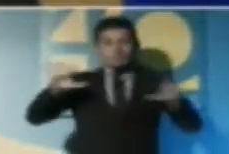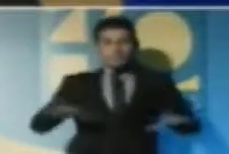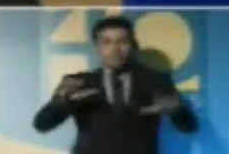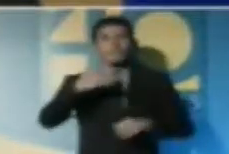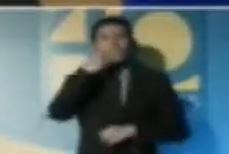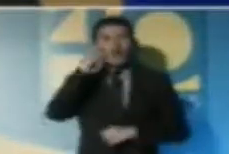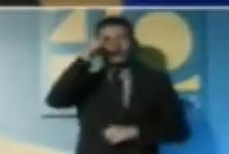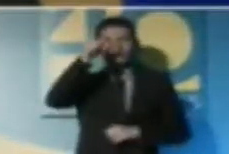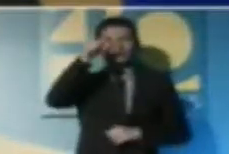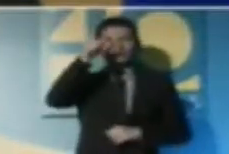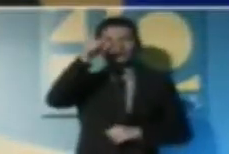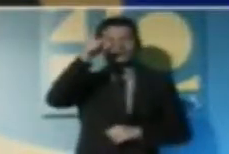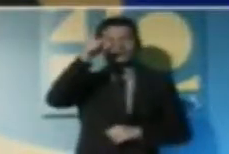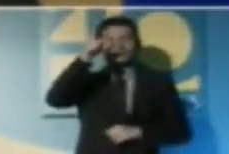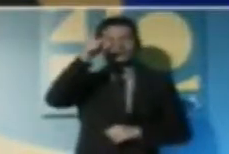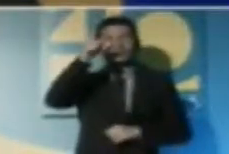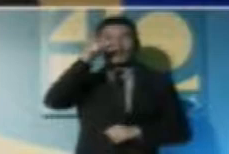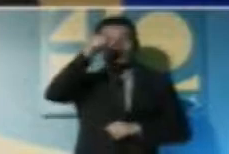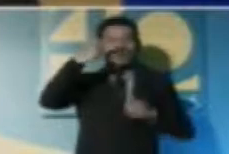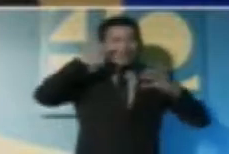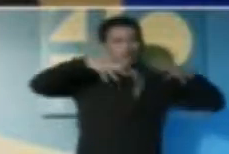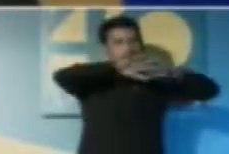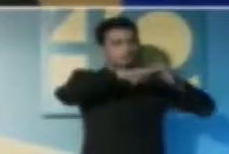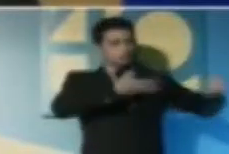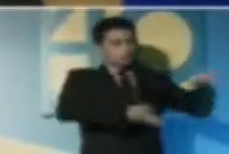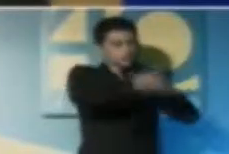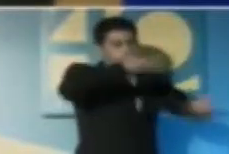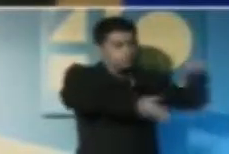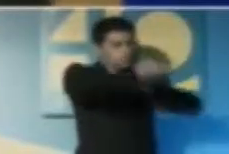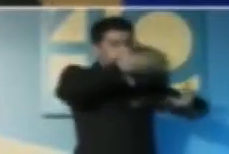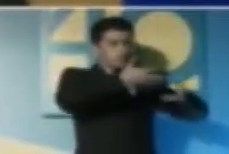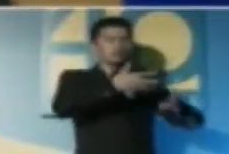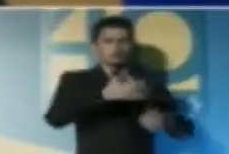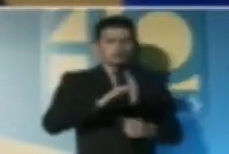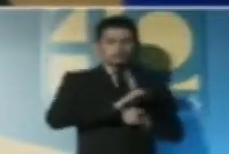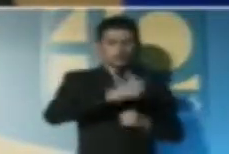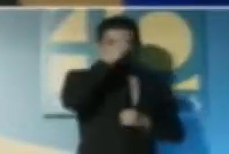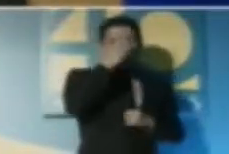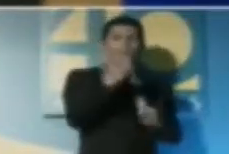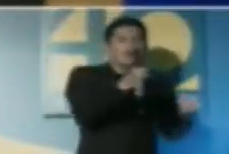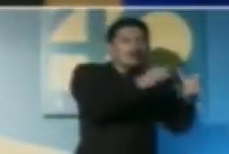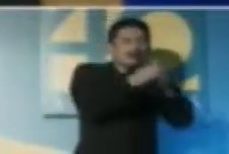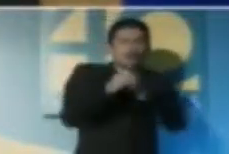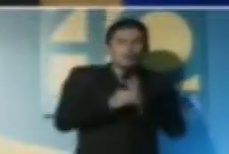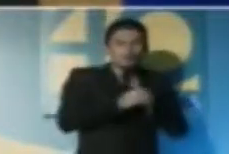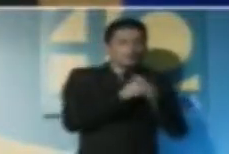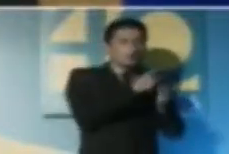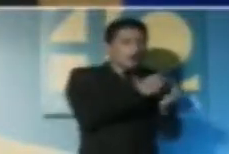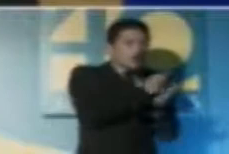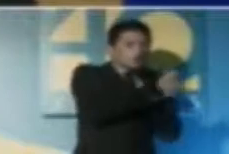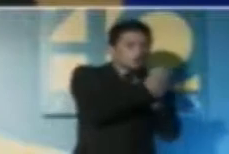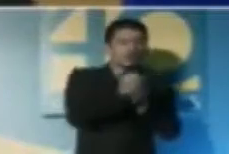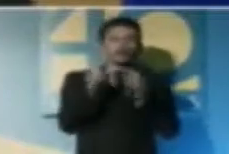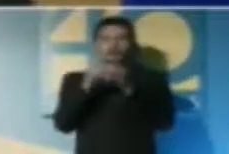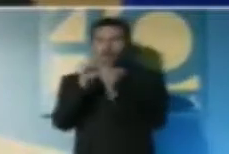mejor. Existen allá más redes de reciprocidad y de compromiso cívico a través de gremios, sociedades de ayuda